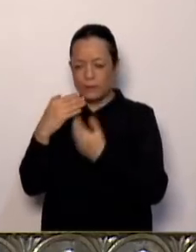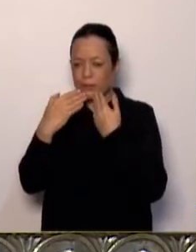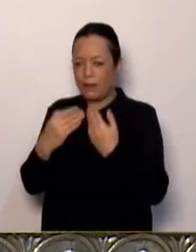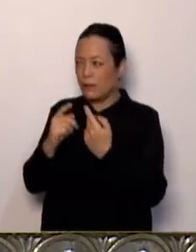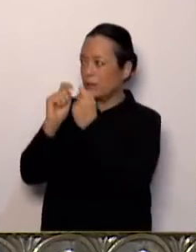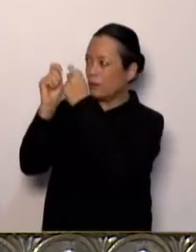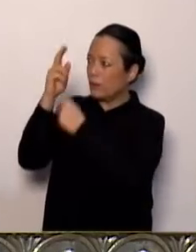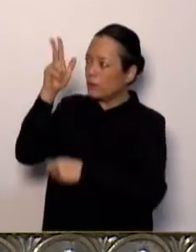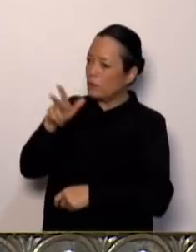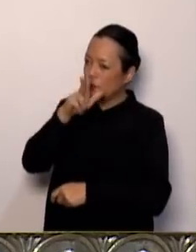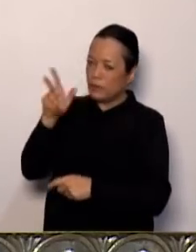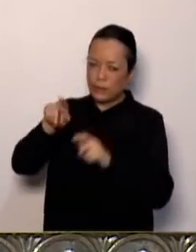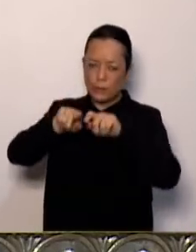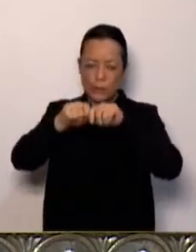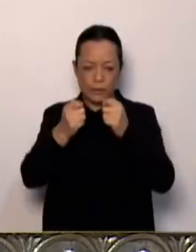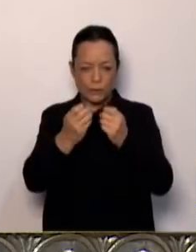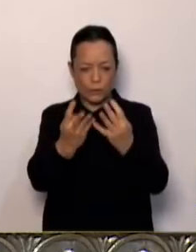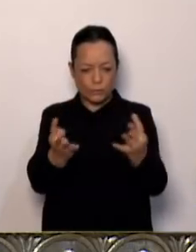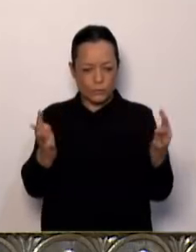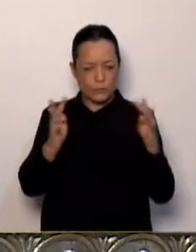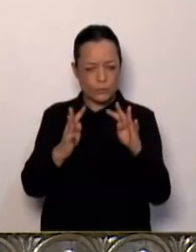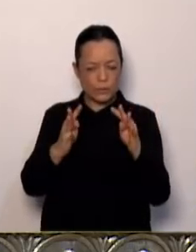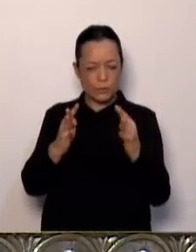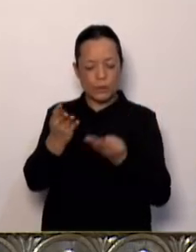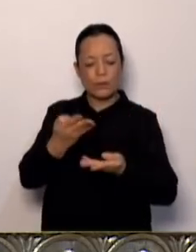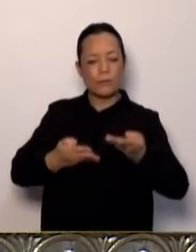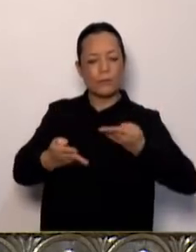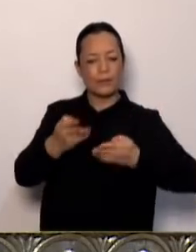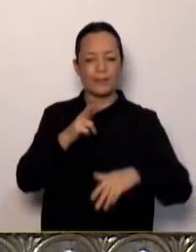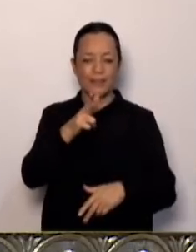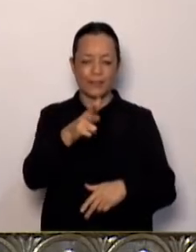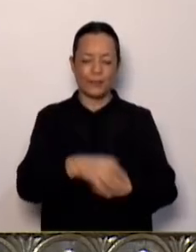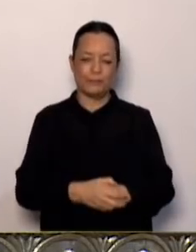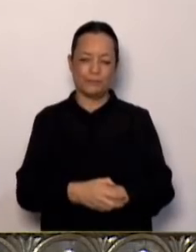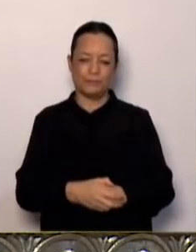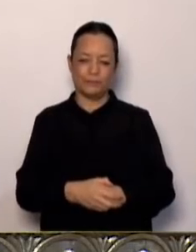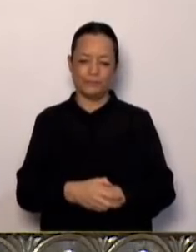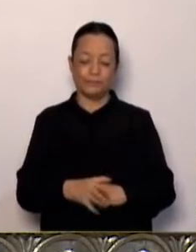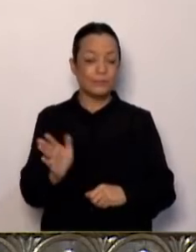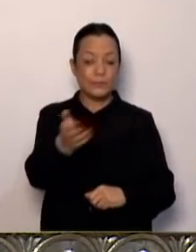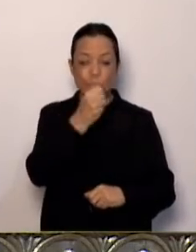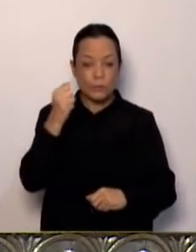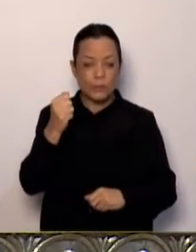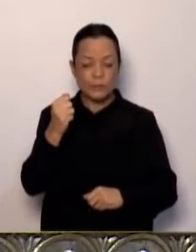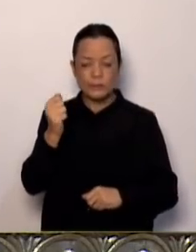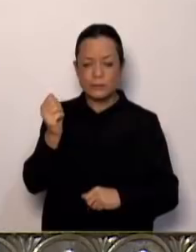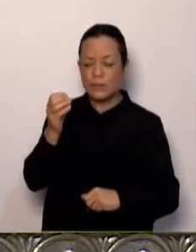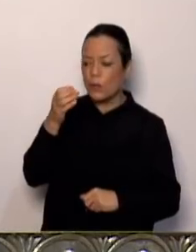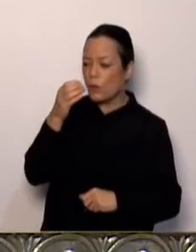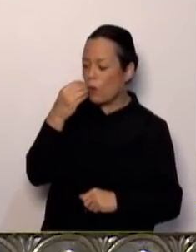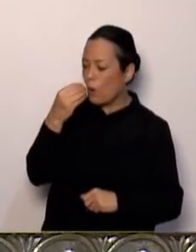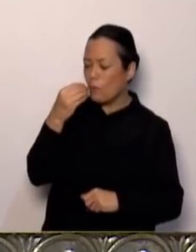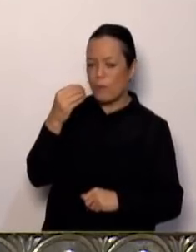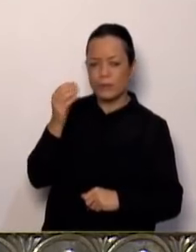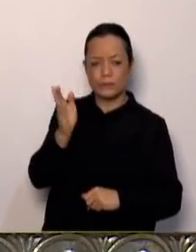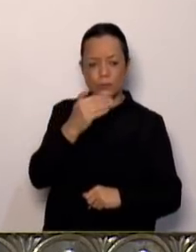te bendijo, lo partió y lo dio a sus discípulos diciendo: tomen y coman todos de él, porque